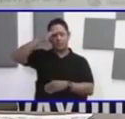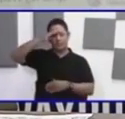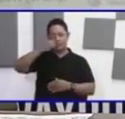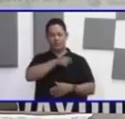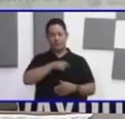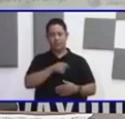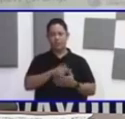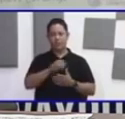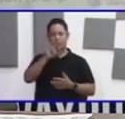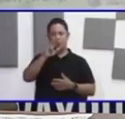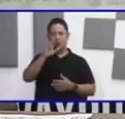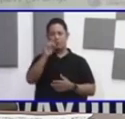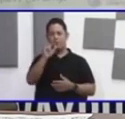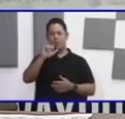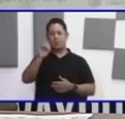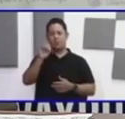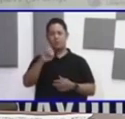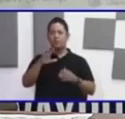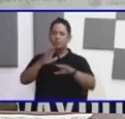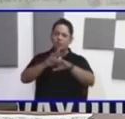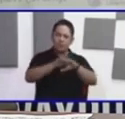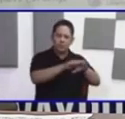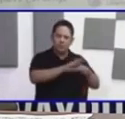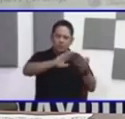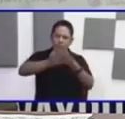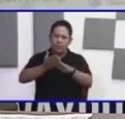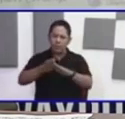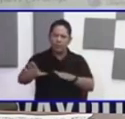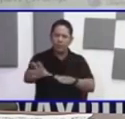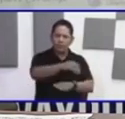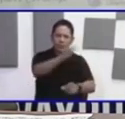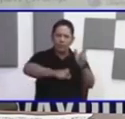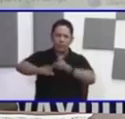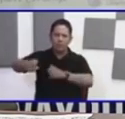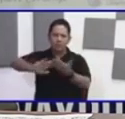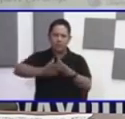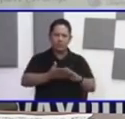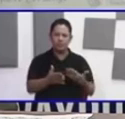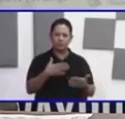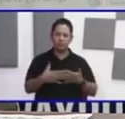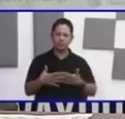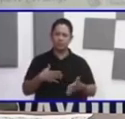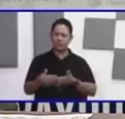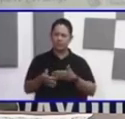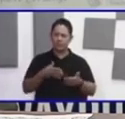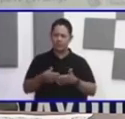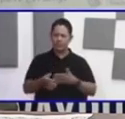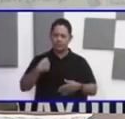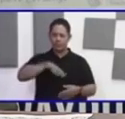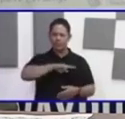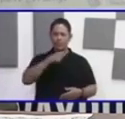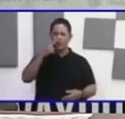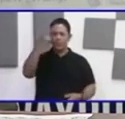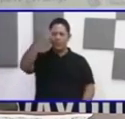Realmente quiero hacerle un llamado a toda la comunidad del departamento y quiero manifestarles el compromiso que el gobierno